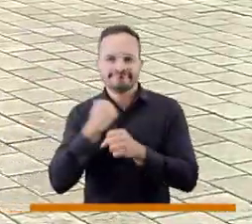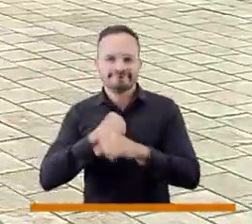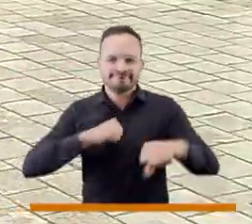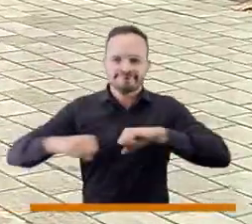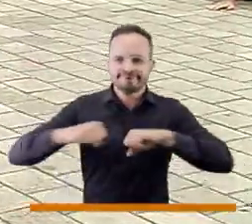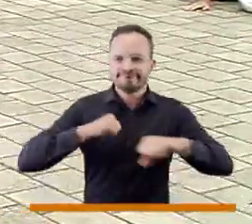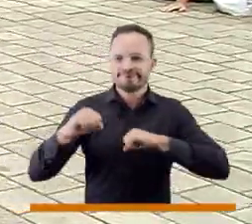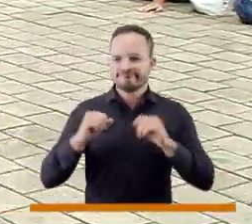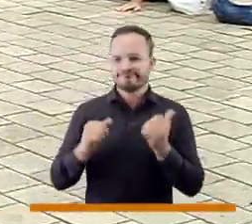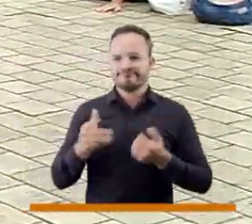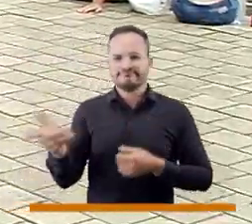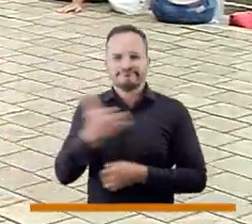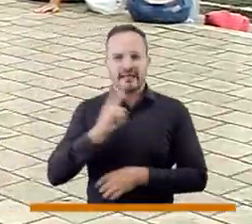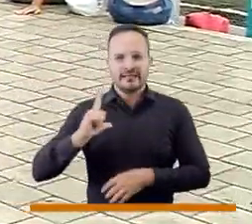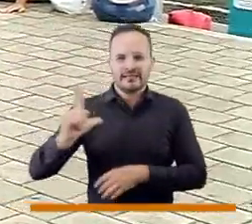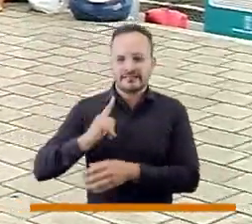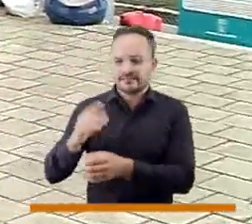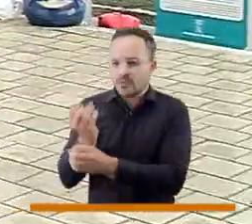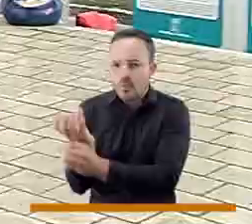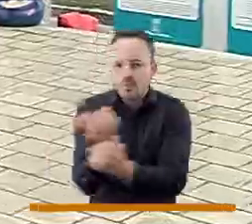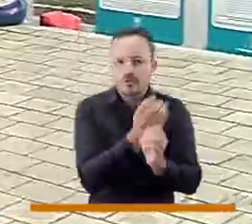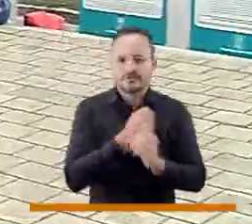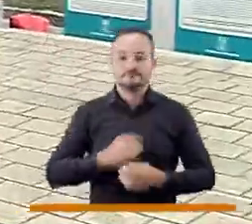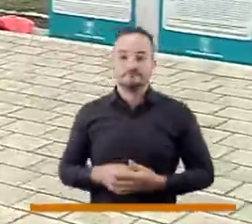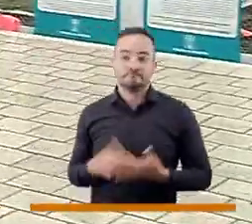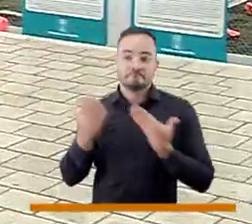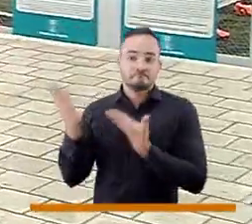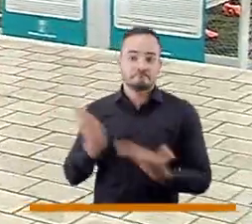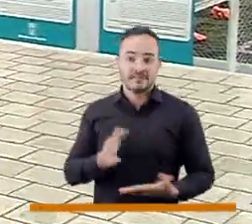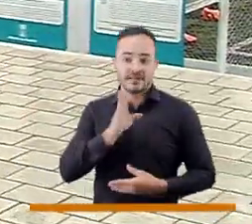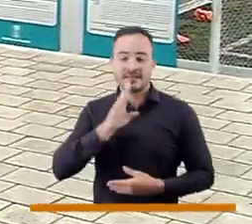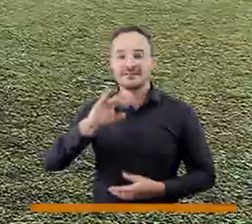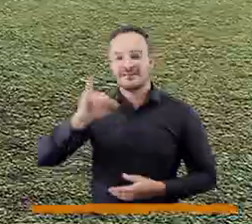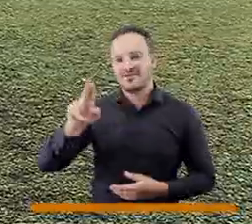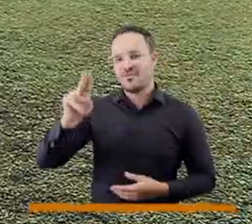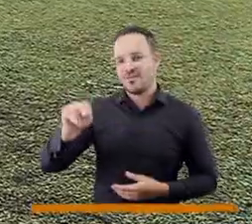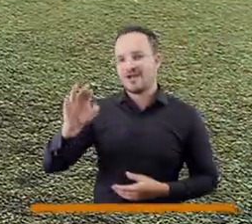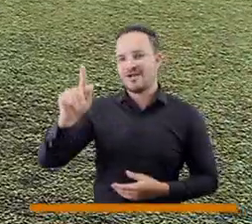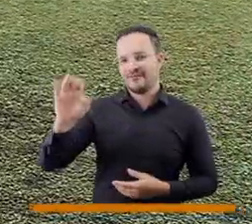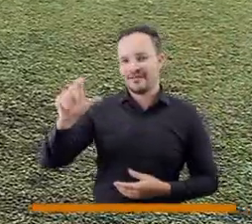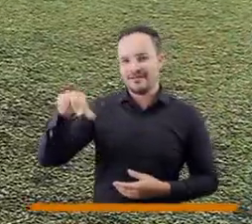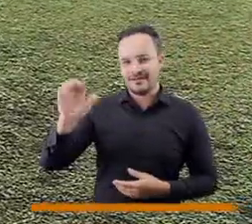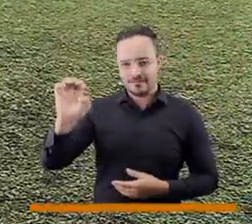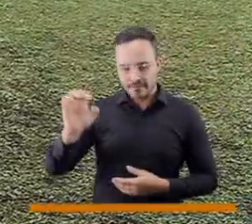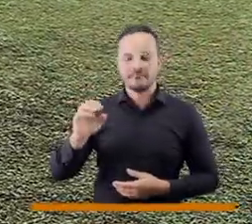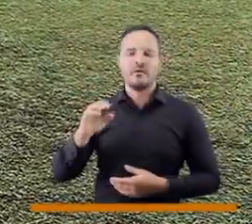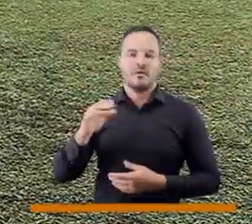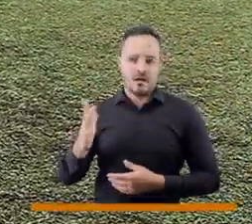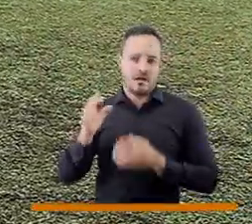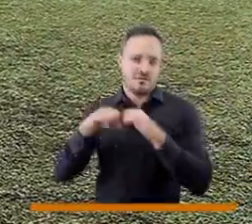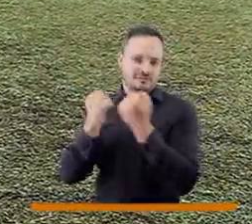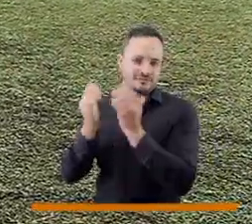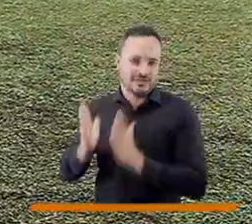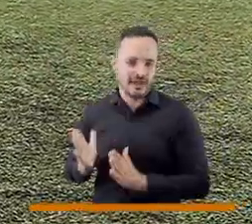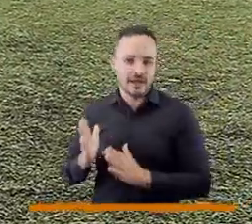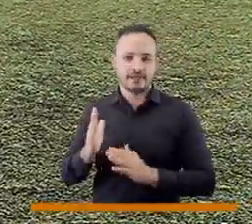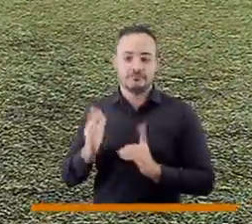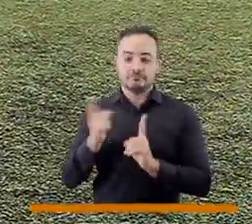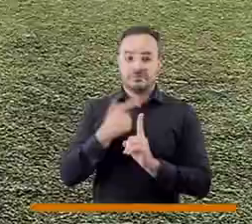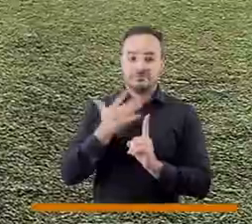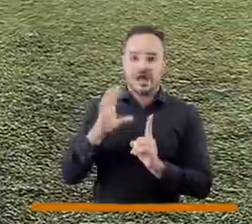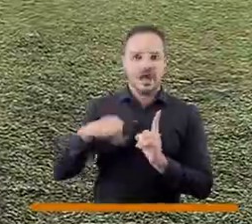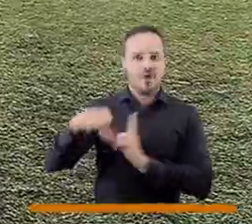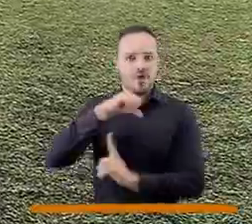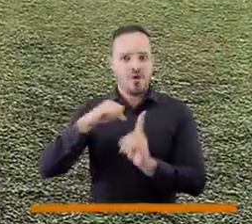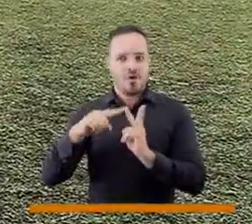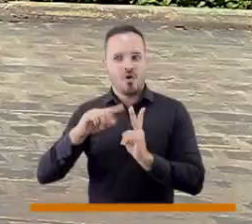liderazgo comunitario. Y el concejal anfitrión de nuestro espacio de hoy, Juan Felipe Betancourt, nos ha traído otro invitado que les presento a